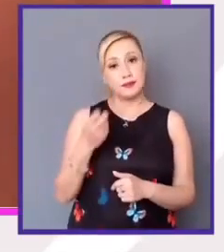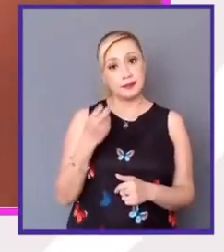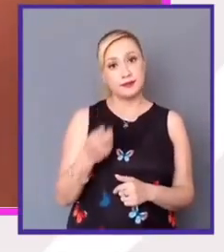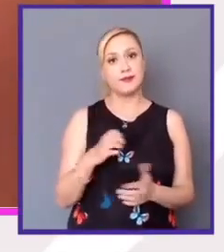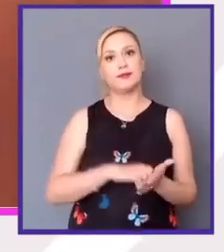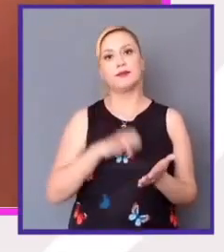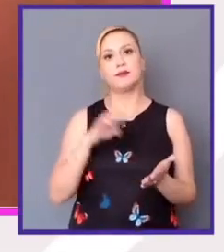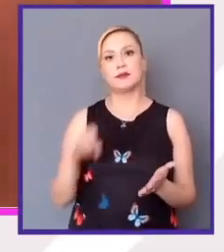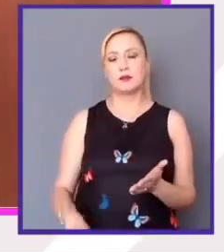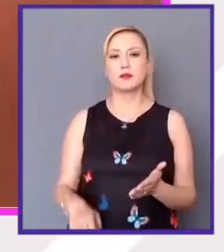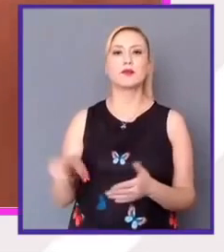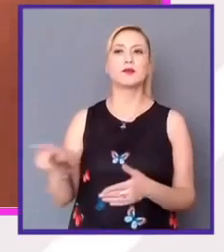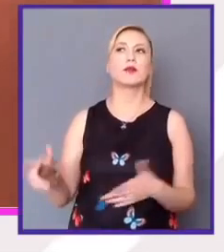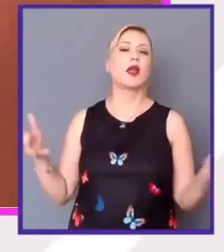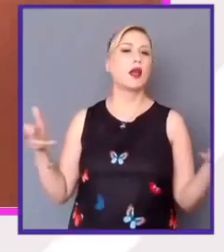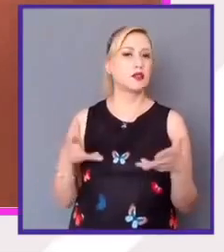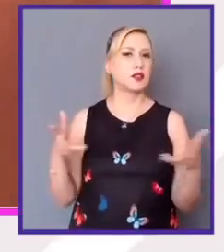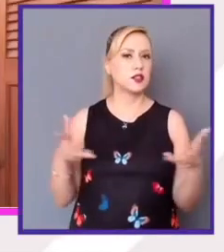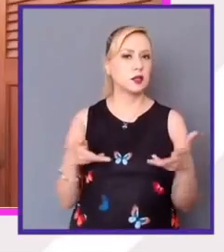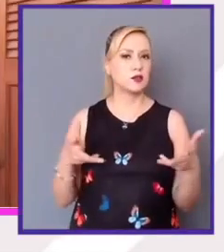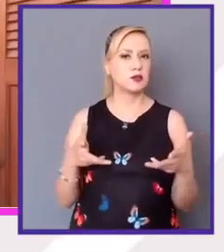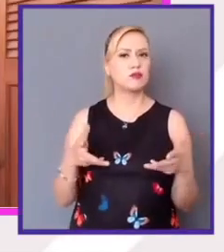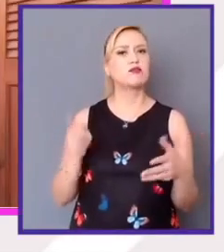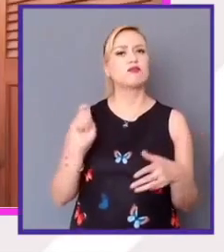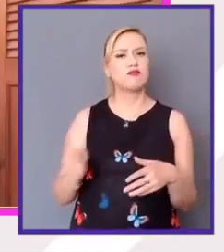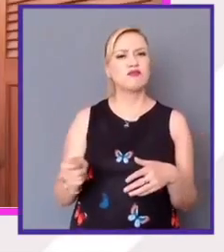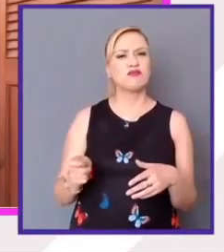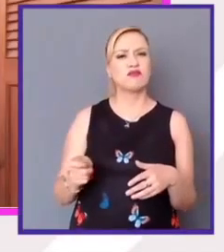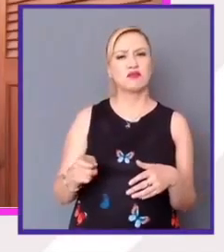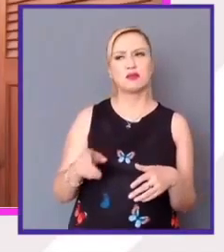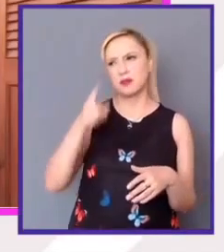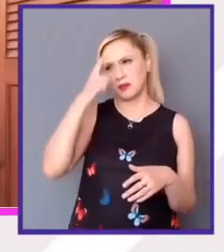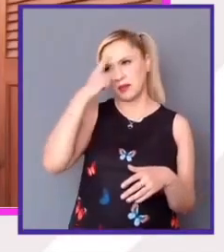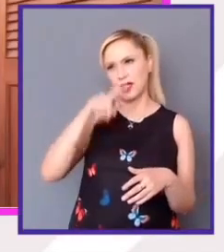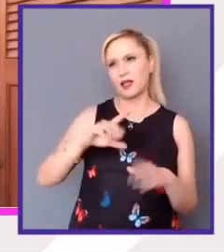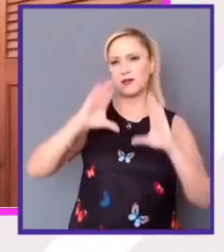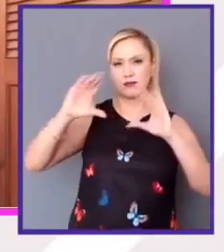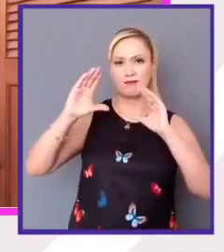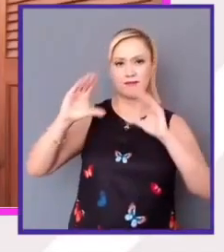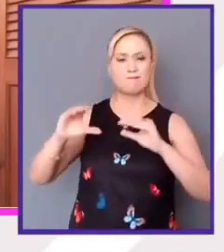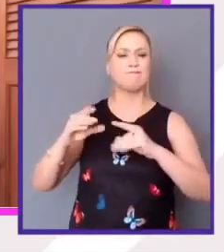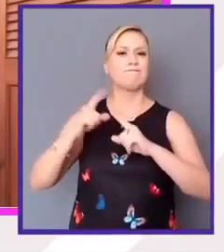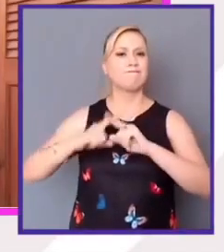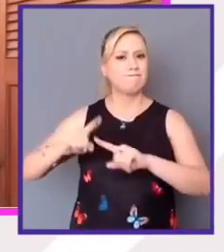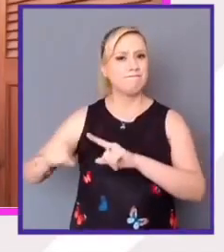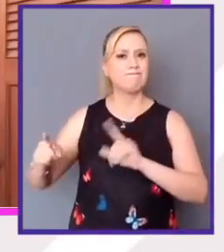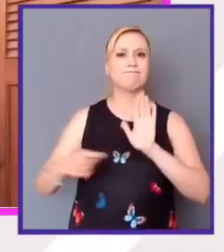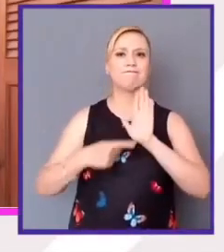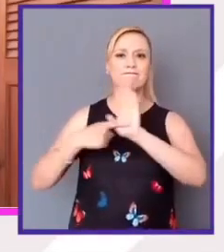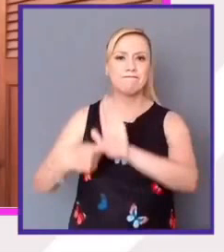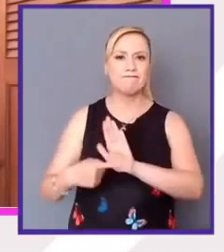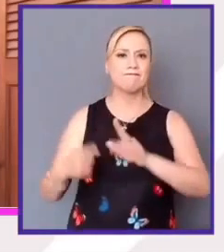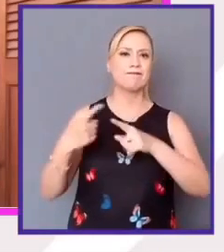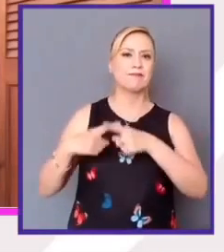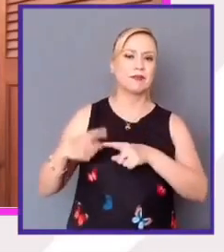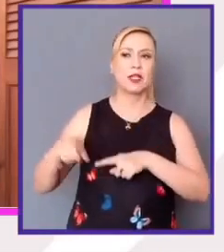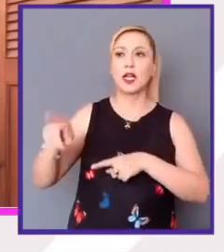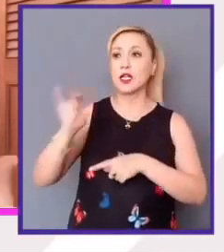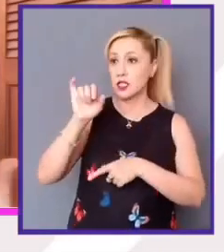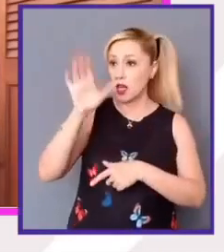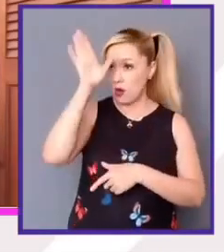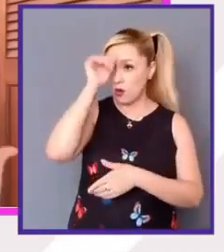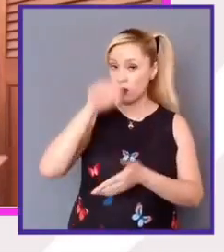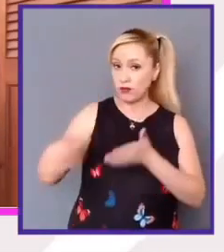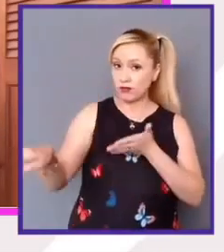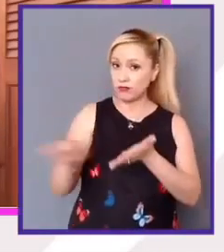Racismo MX ha creado un toolkit de empresas antirracistas que también estará para las empresas que firmen este acuerdo, ¿no? En donde